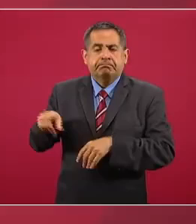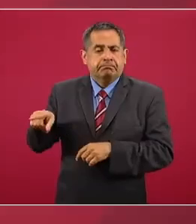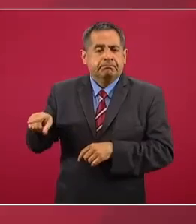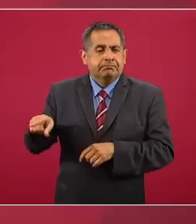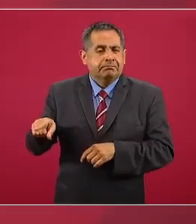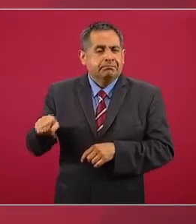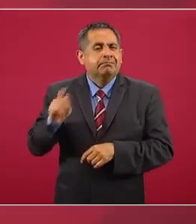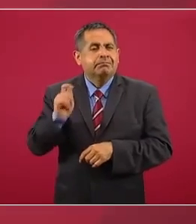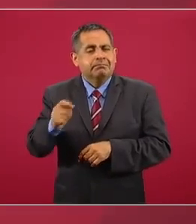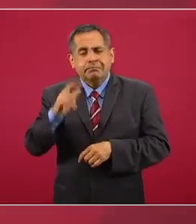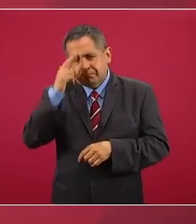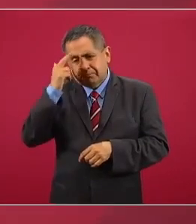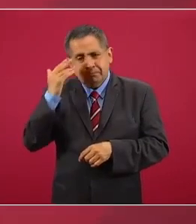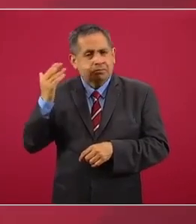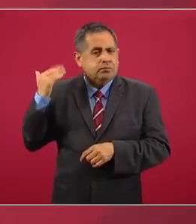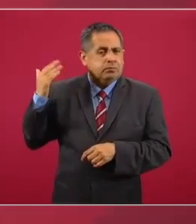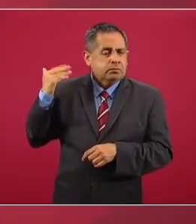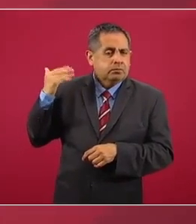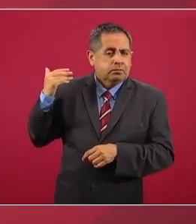por